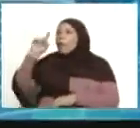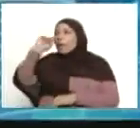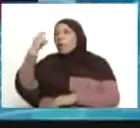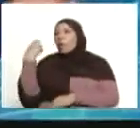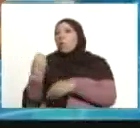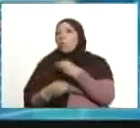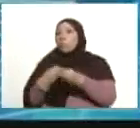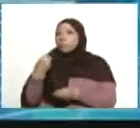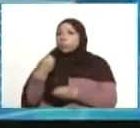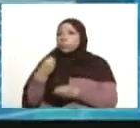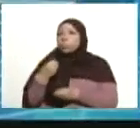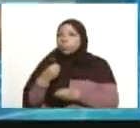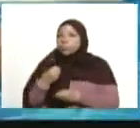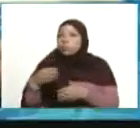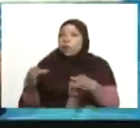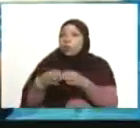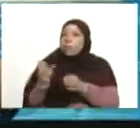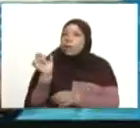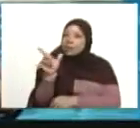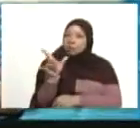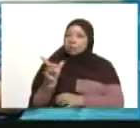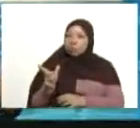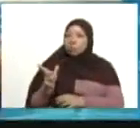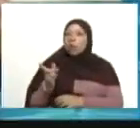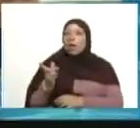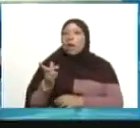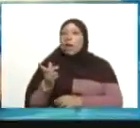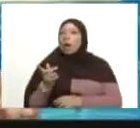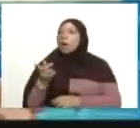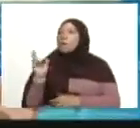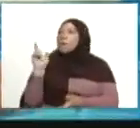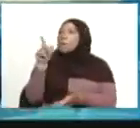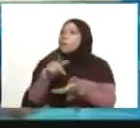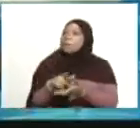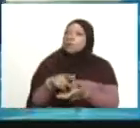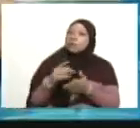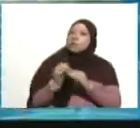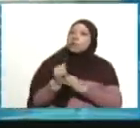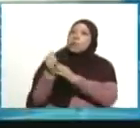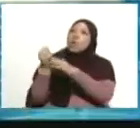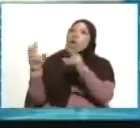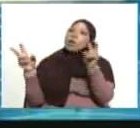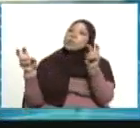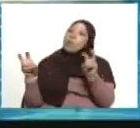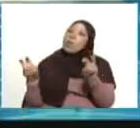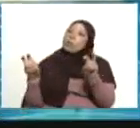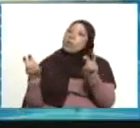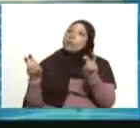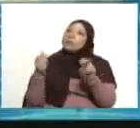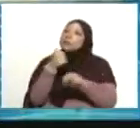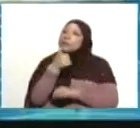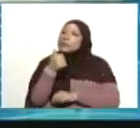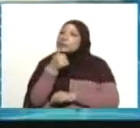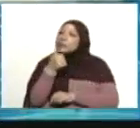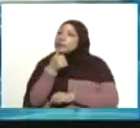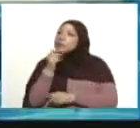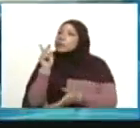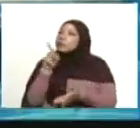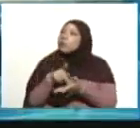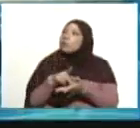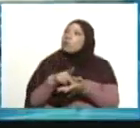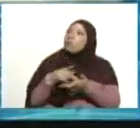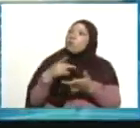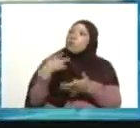fue la reestructuración del partido, bueno, ubicar territorialmente los nuevos liderazgos, una renovación del partido. Y esta renovación trajo